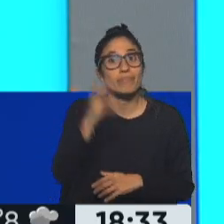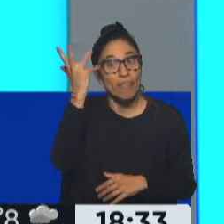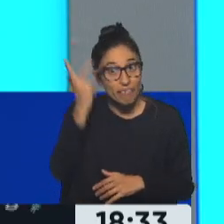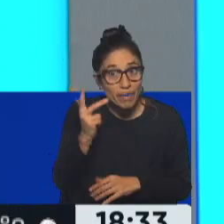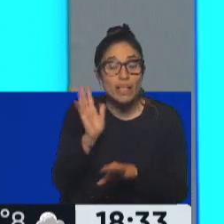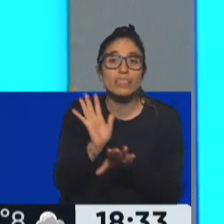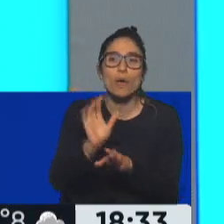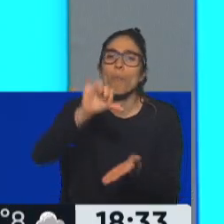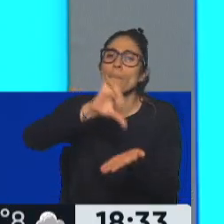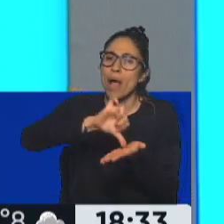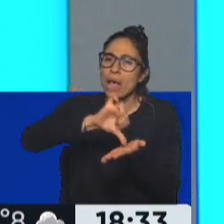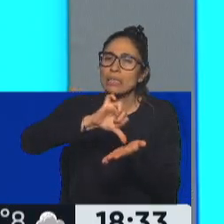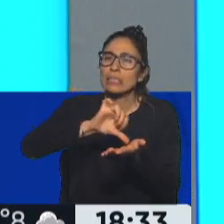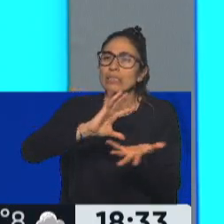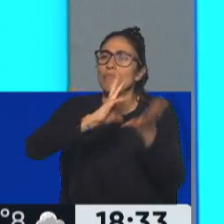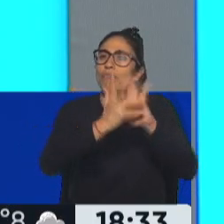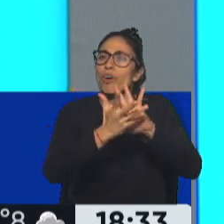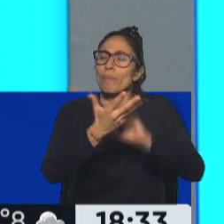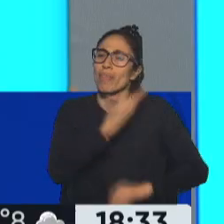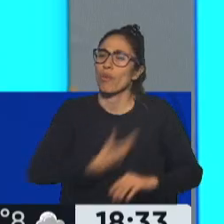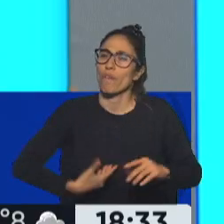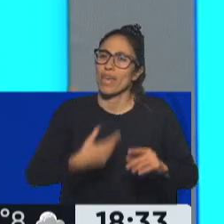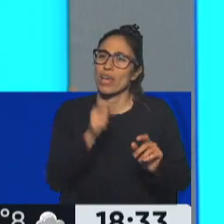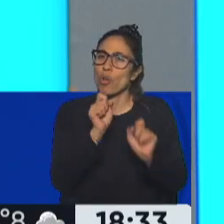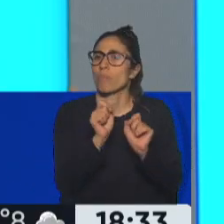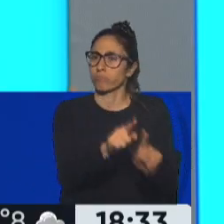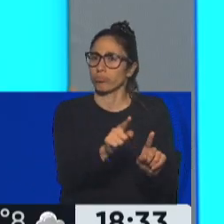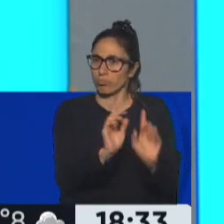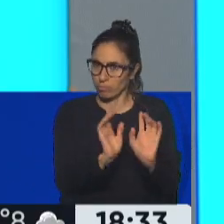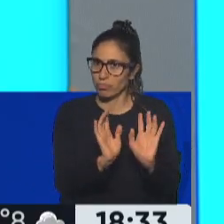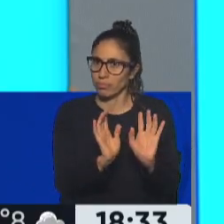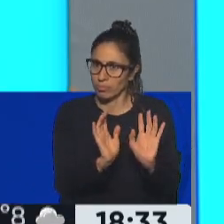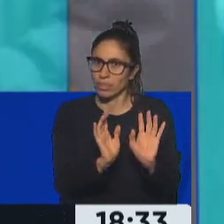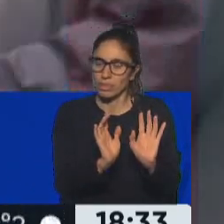muy singulares. Lo más probable es que se produzca un acuerdo